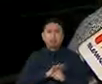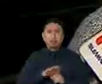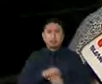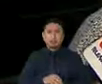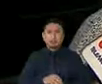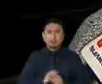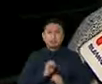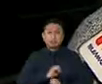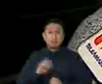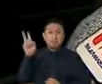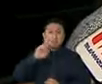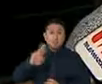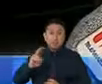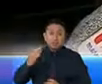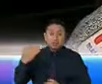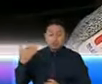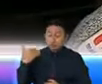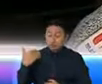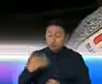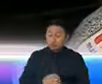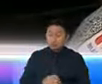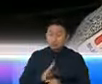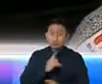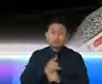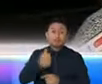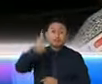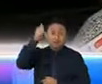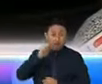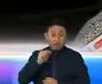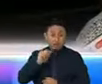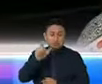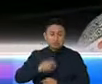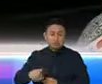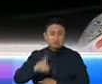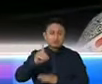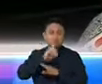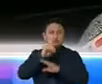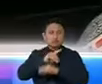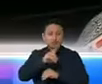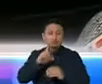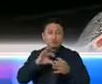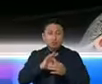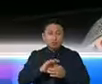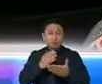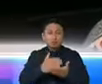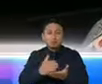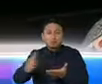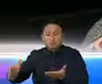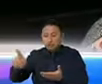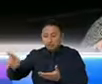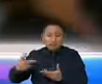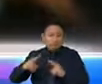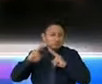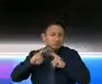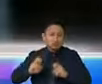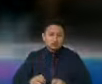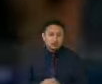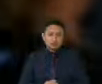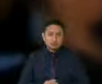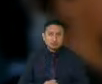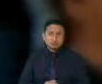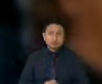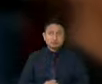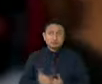nos enteramos. Por eso ayer llegó las personas del distrito y dijeron inmediatamente que el compañero se ha separado para las investigaciones pertinentes. En medio